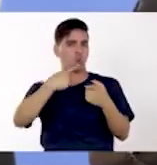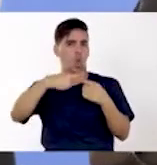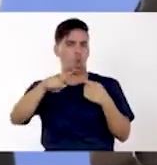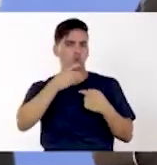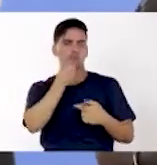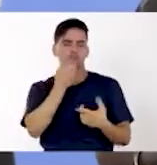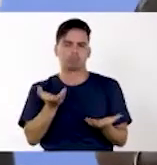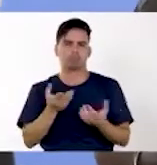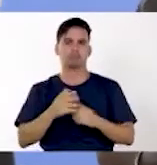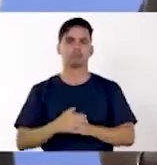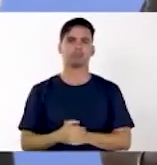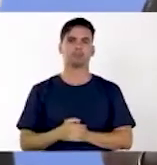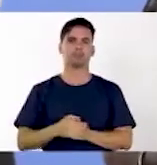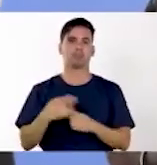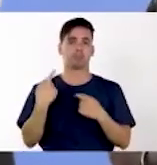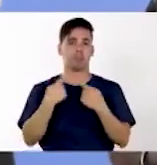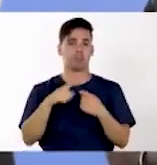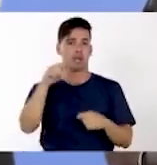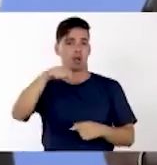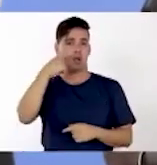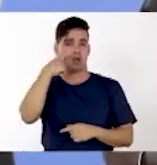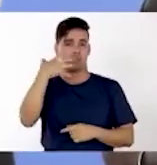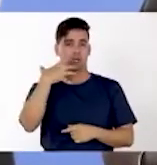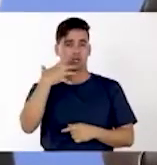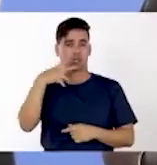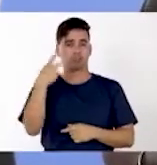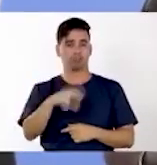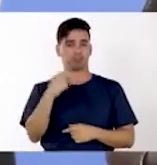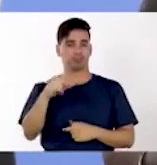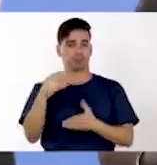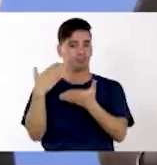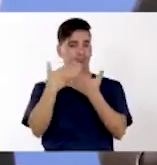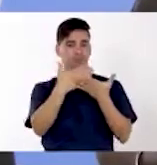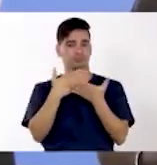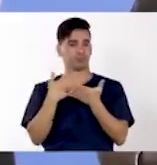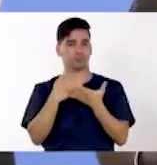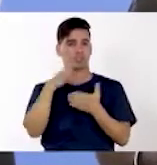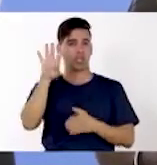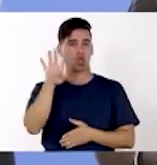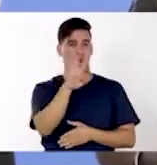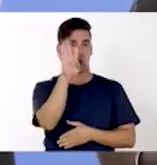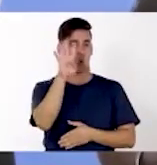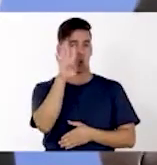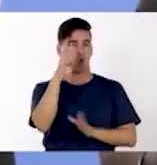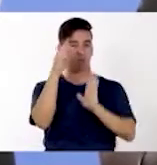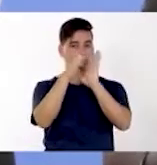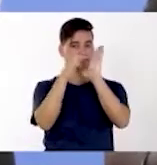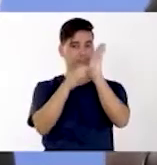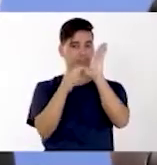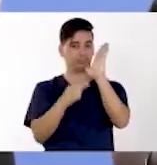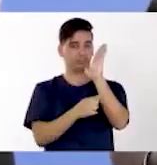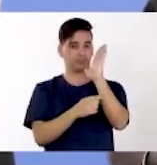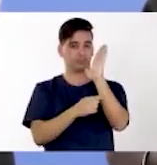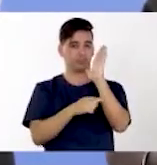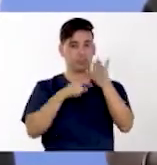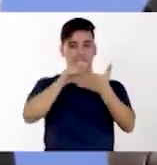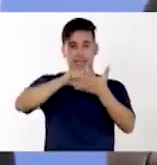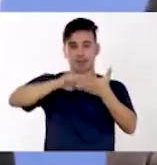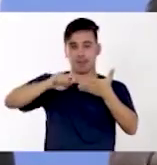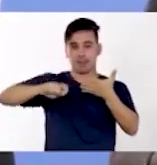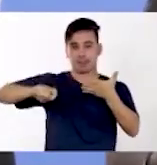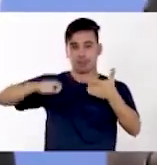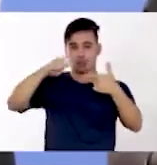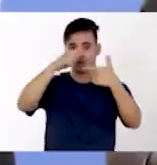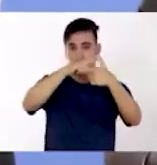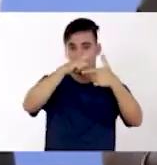seguir sistematizando los cuatro componentes, porque eso sí le va a prueba. Le va a redacción,